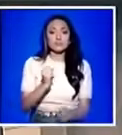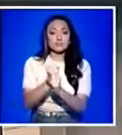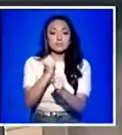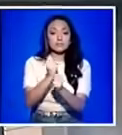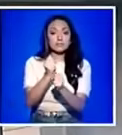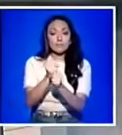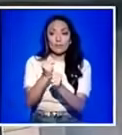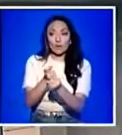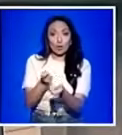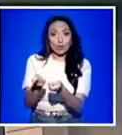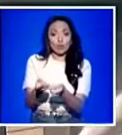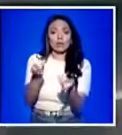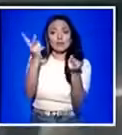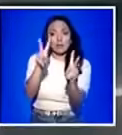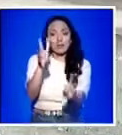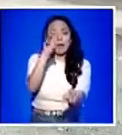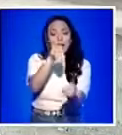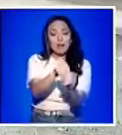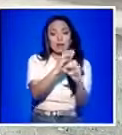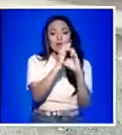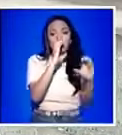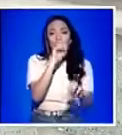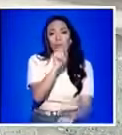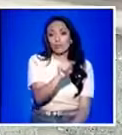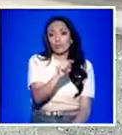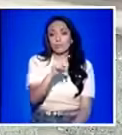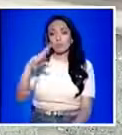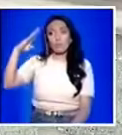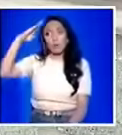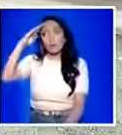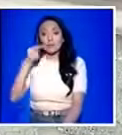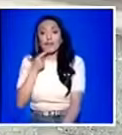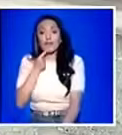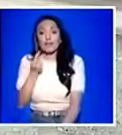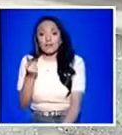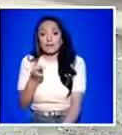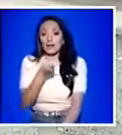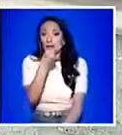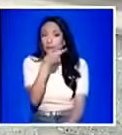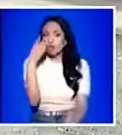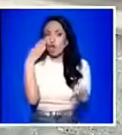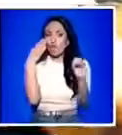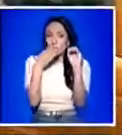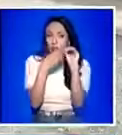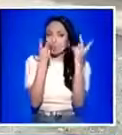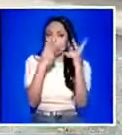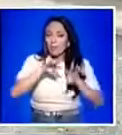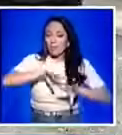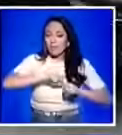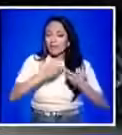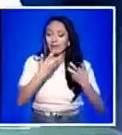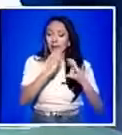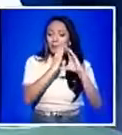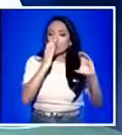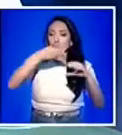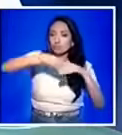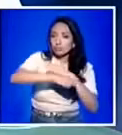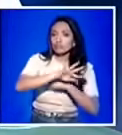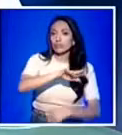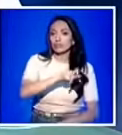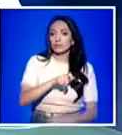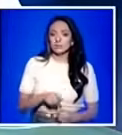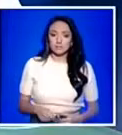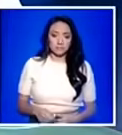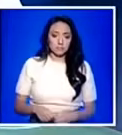las unidades de transporte público, pues según la policía, es otro objetivo de los delincuentes.